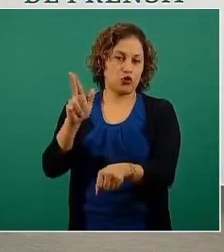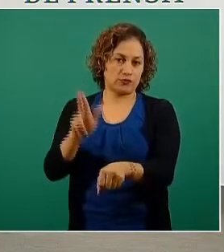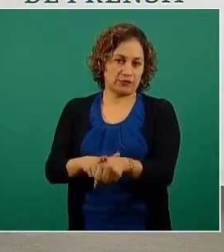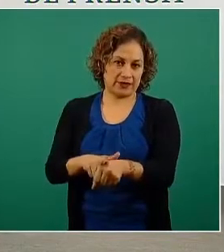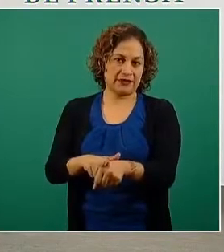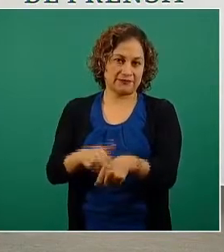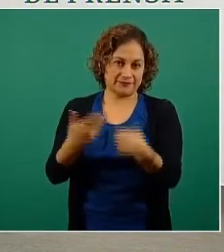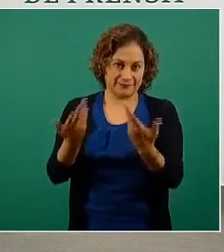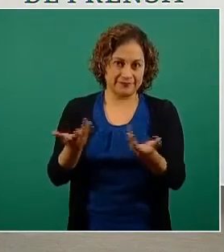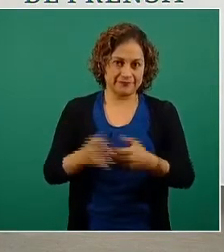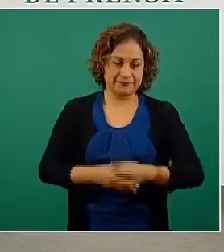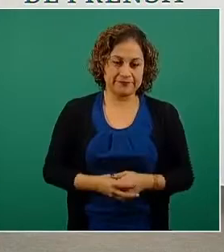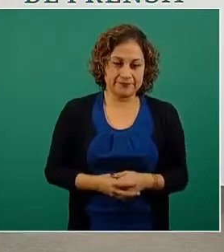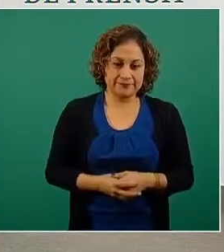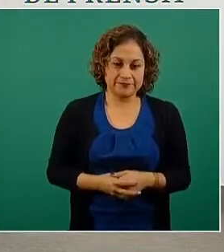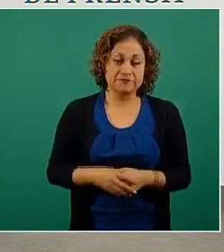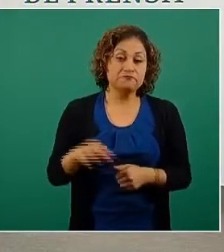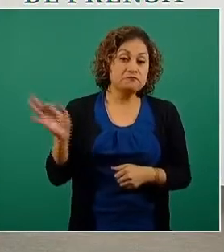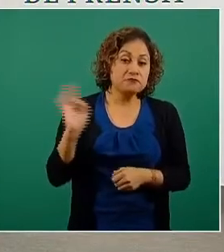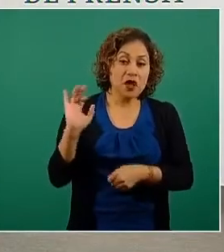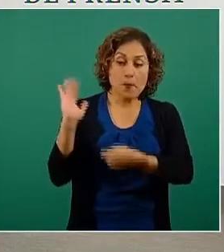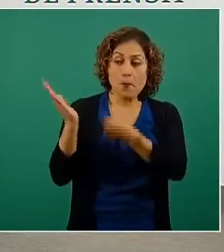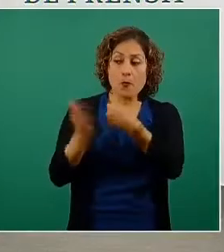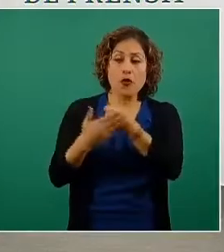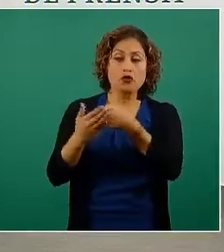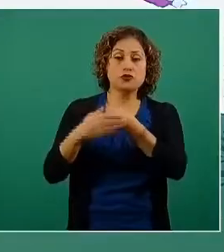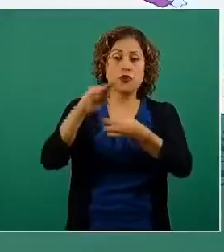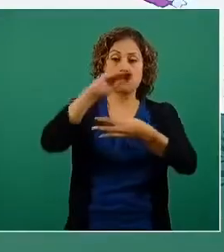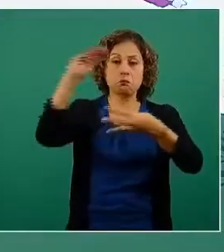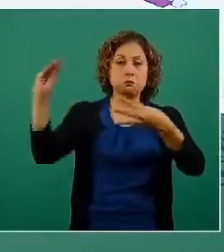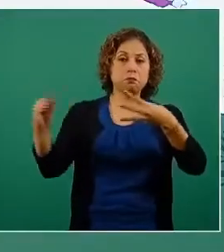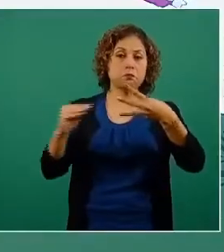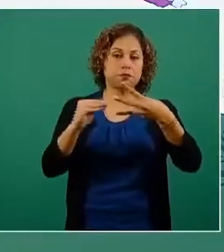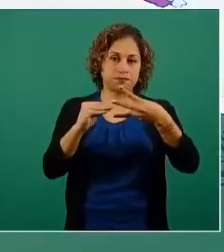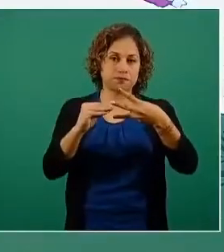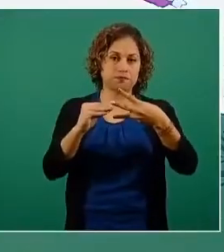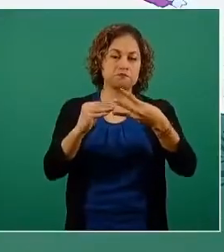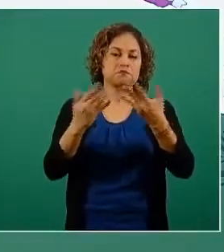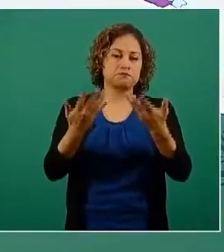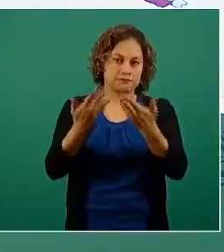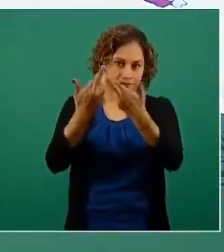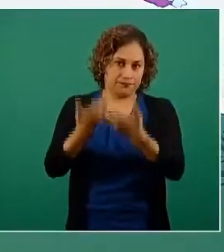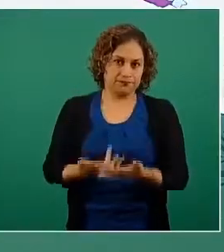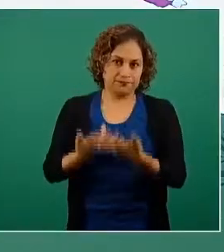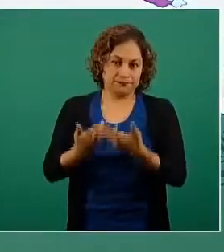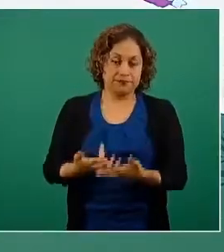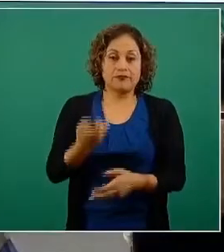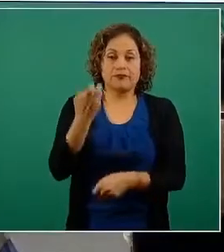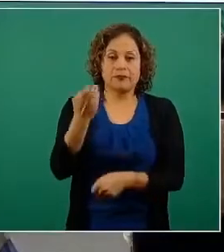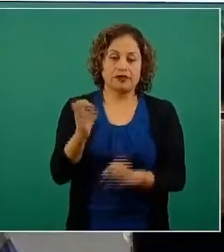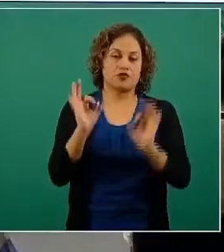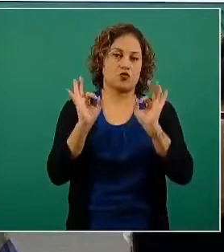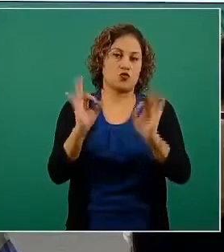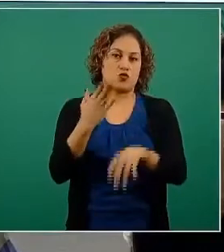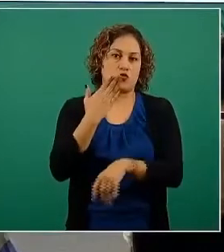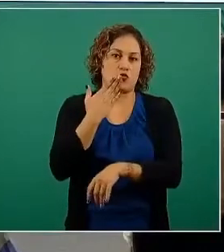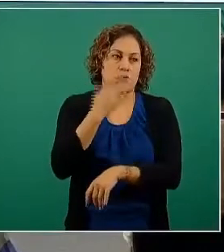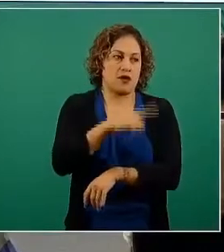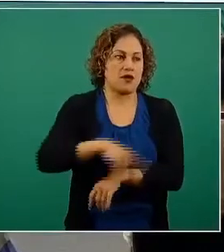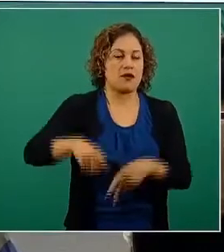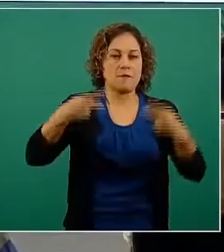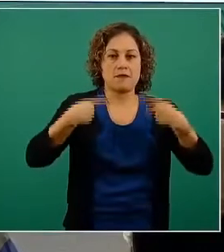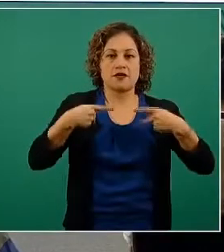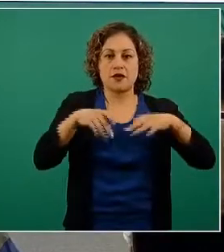próximas semanas se encuentren en el nivel medio. Y eso es obviamente muy favorable para todo el sector salud y para la